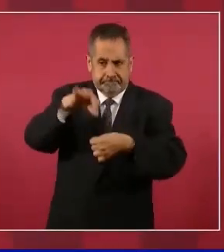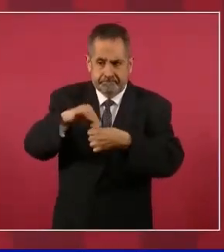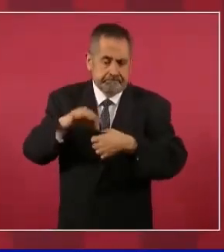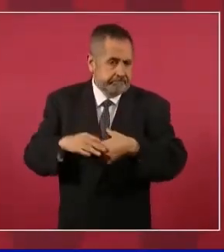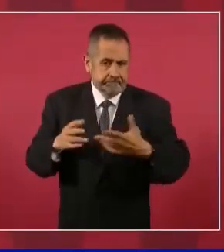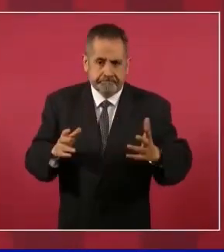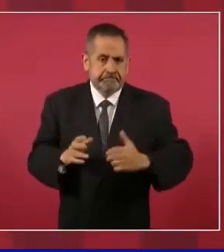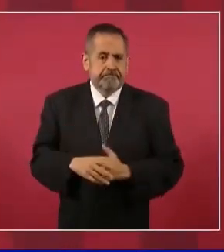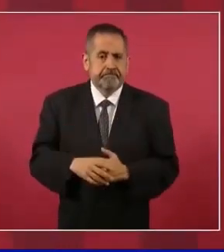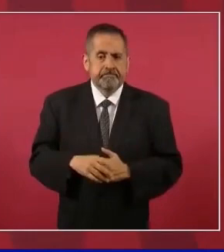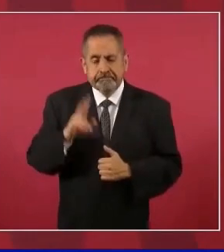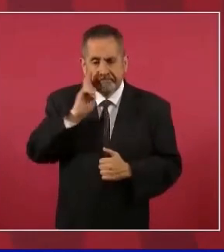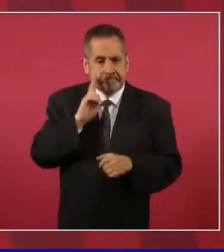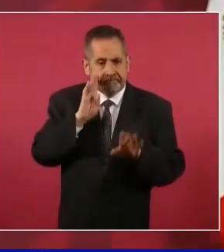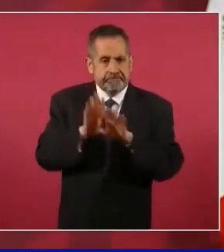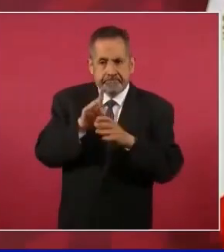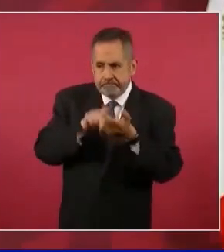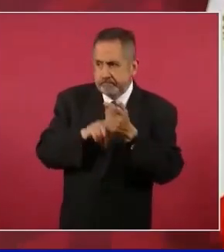y que